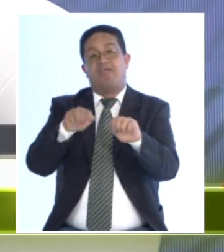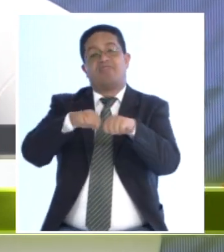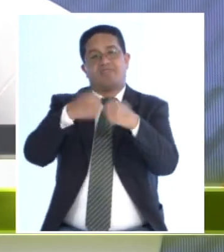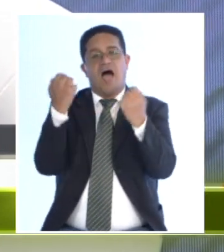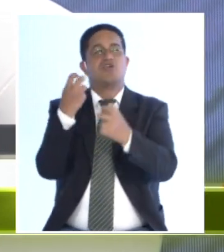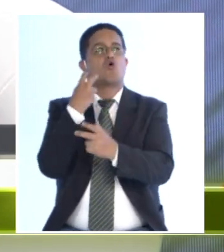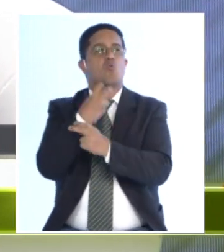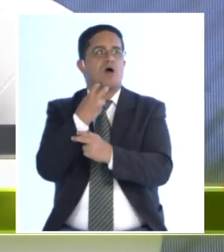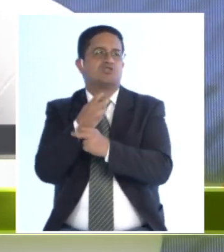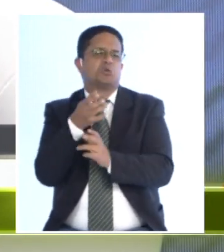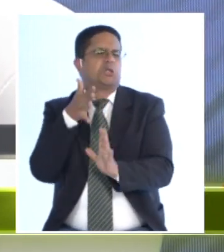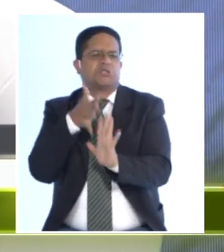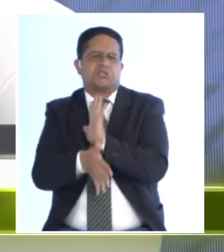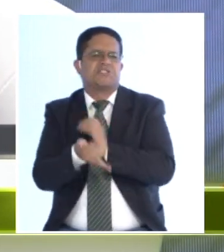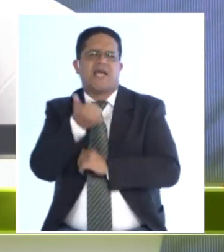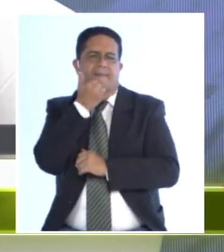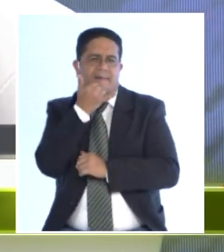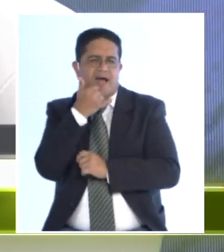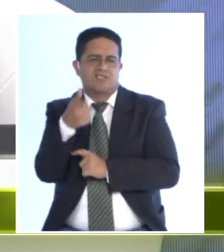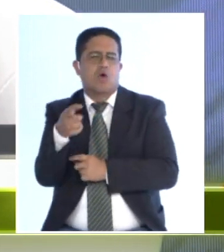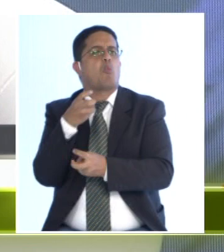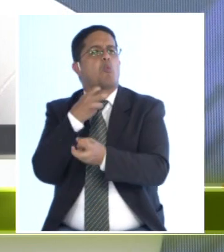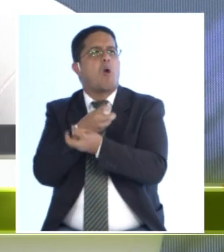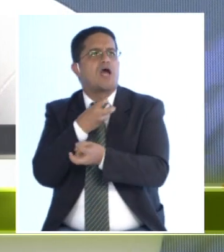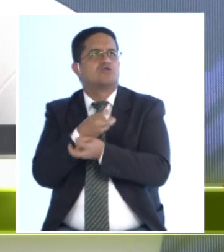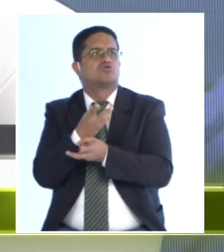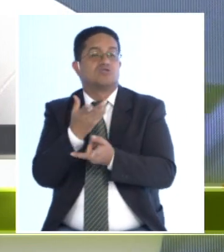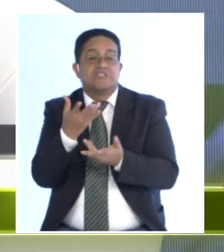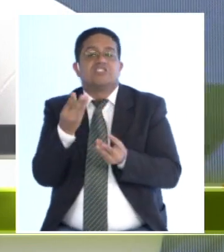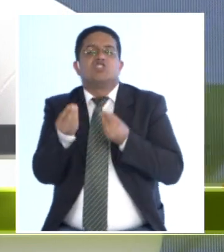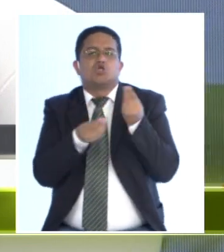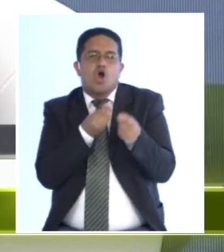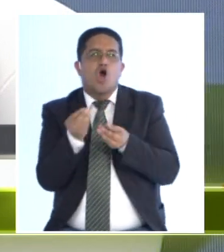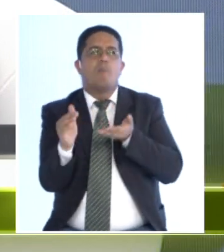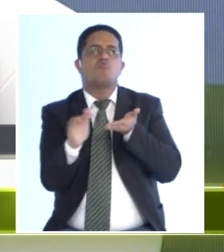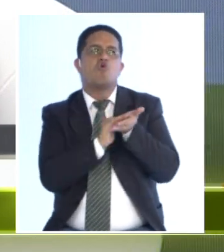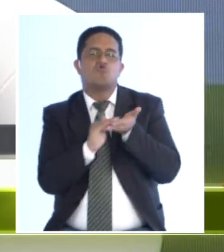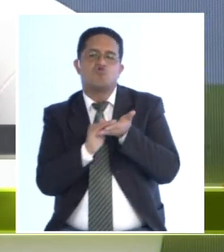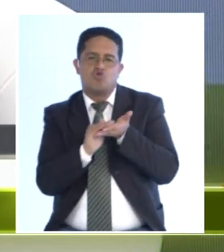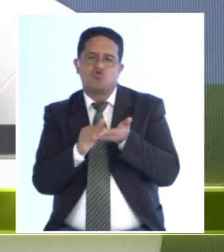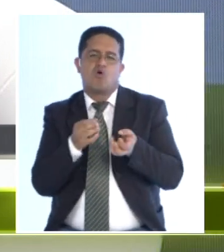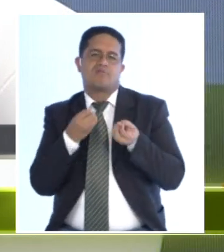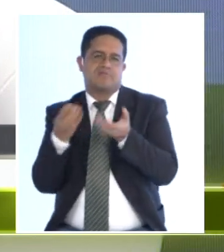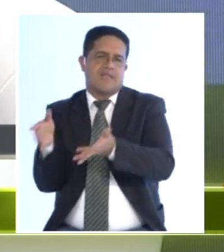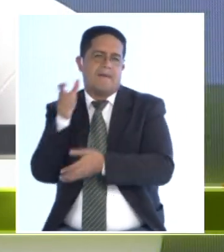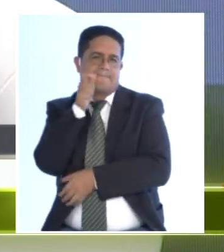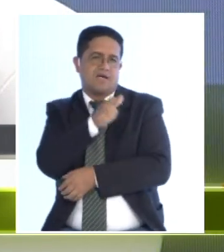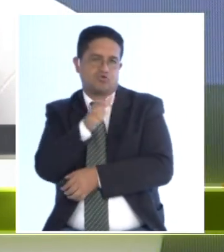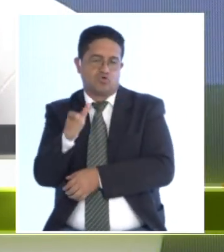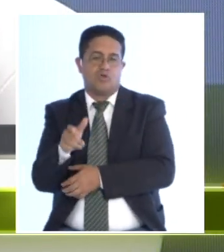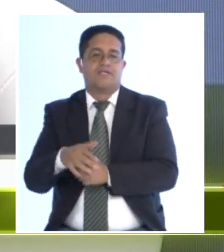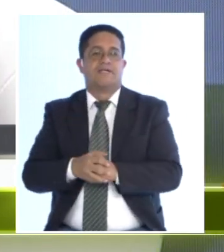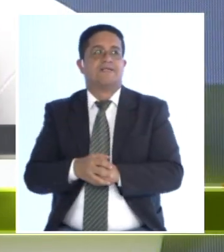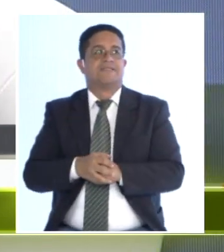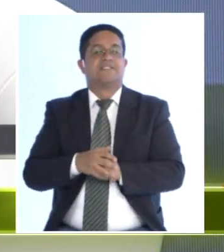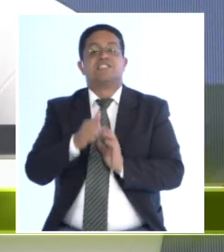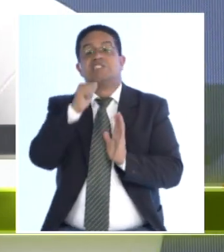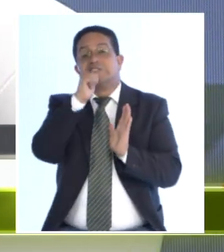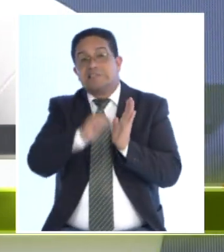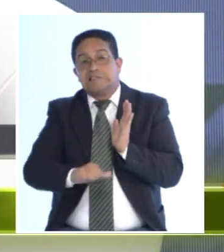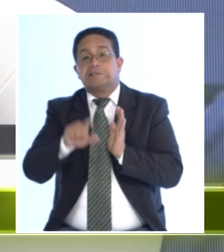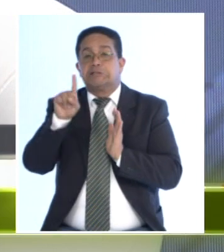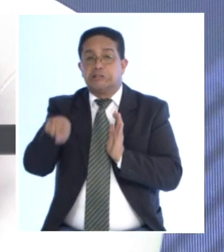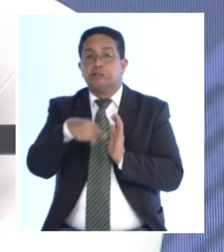con esta estructura ósea, con este hueso, y además cuáles son las soluciones que se le dan al paciente. ¿Todas son quirúrgicas o